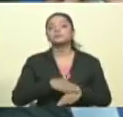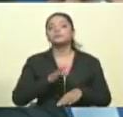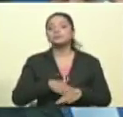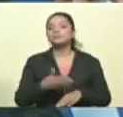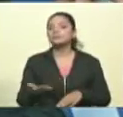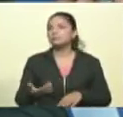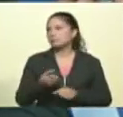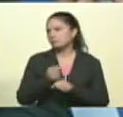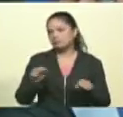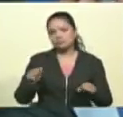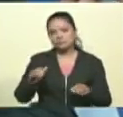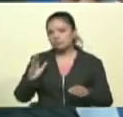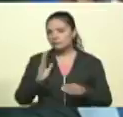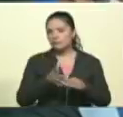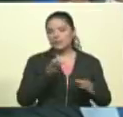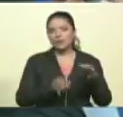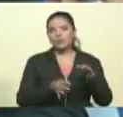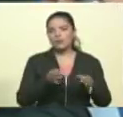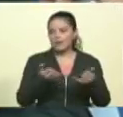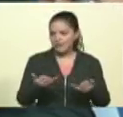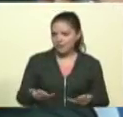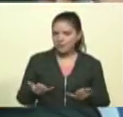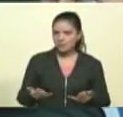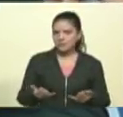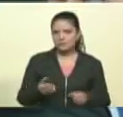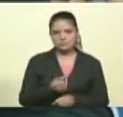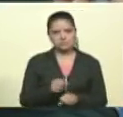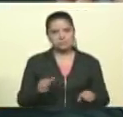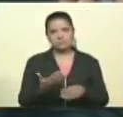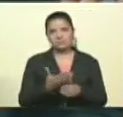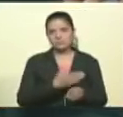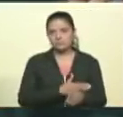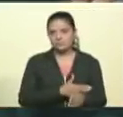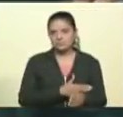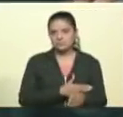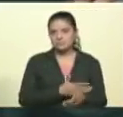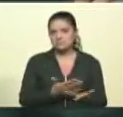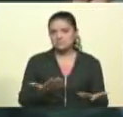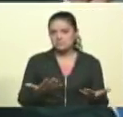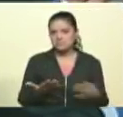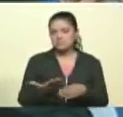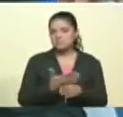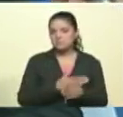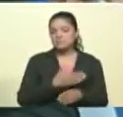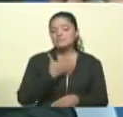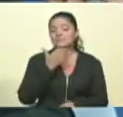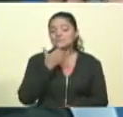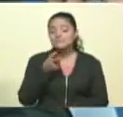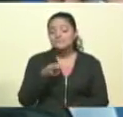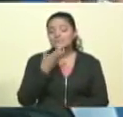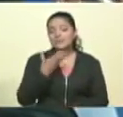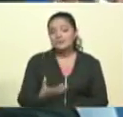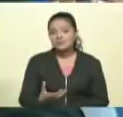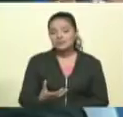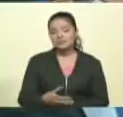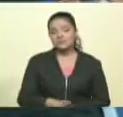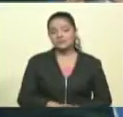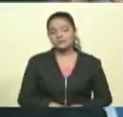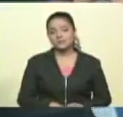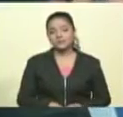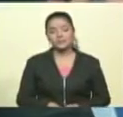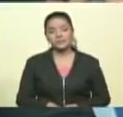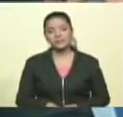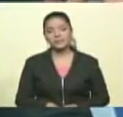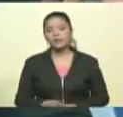no se puede jugar en esta fecha previa a las Navidades con